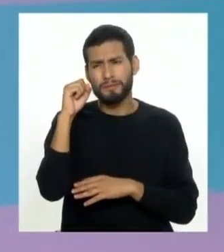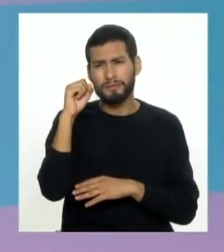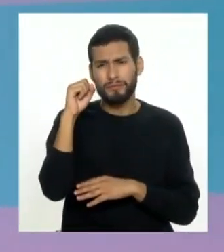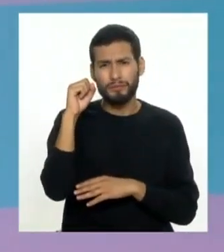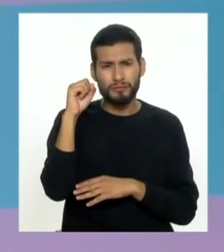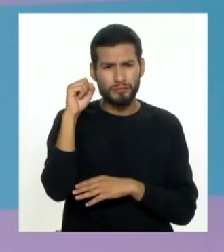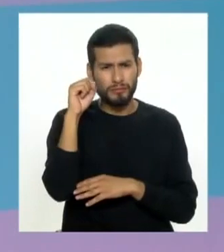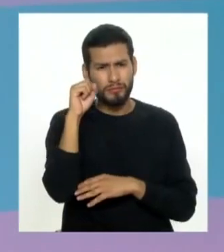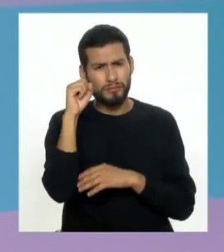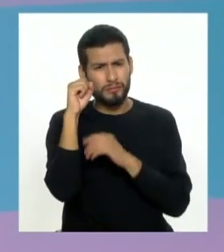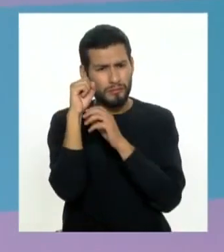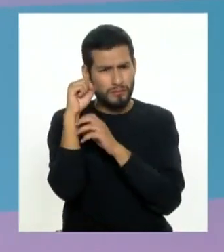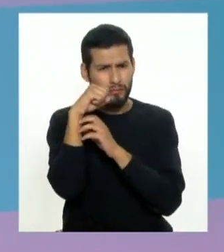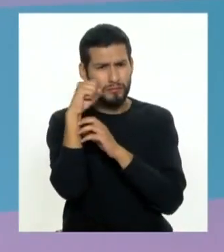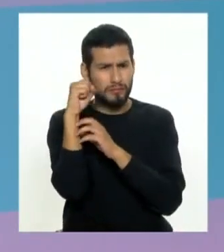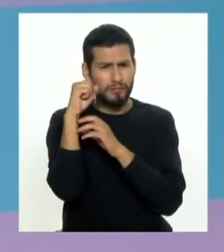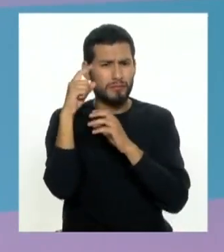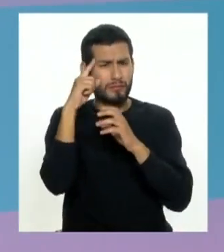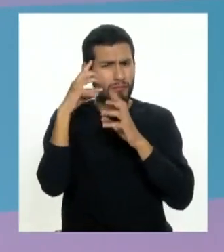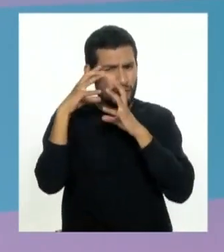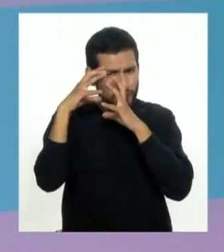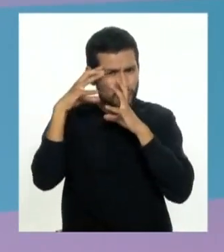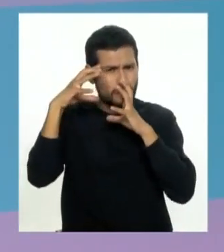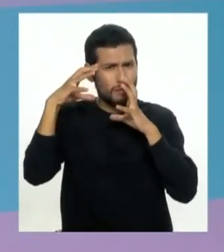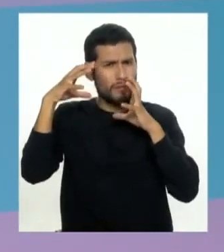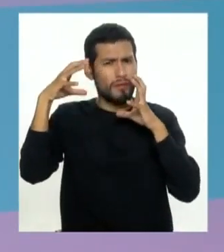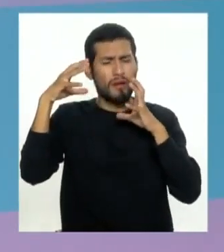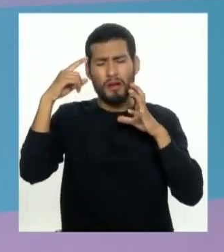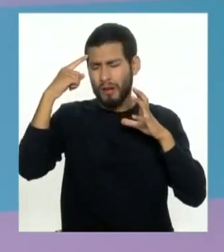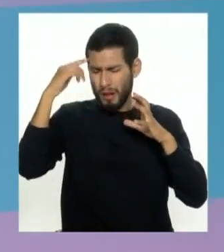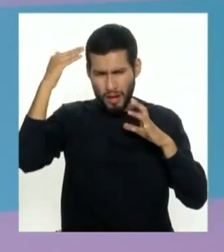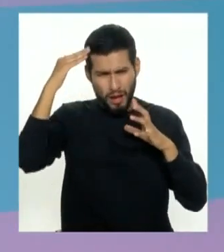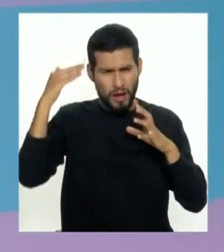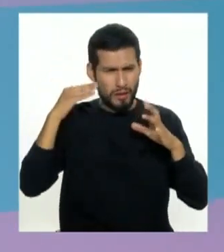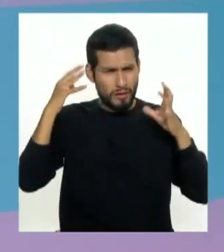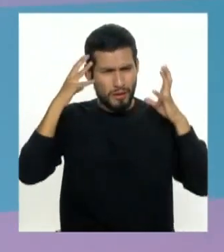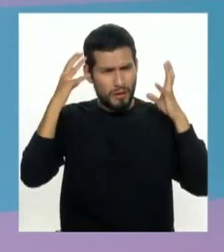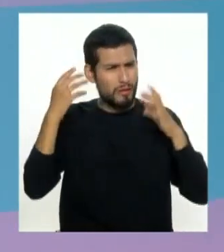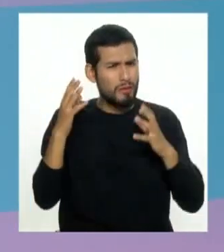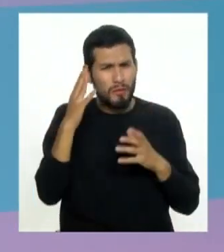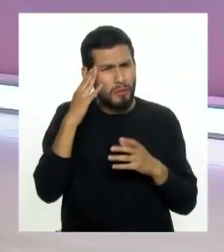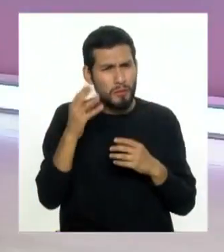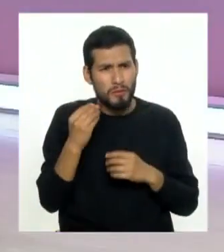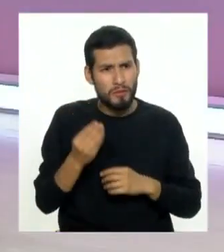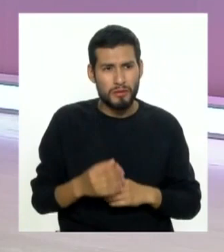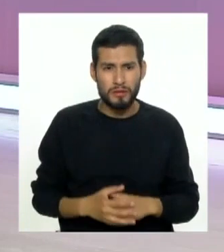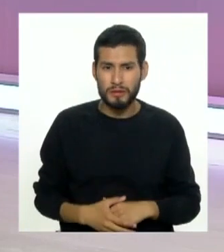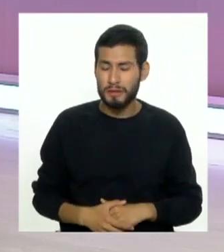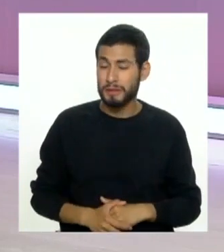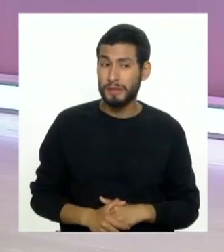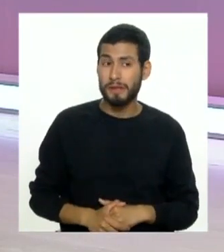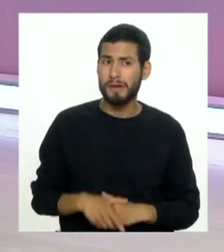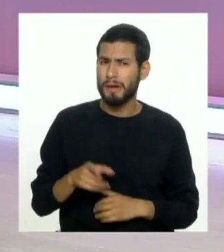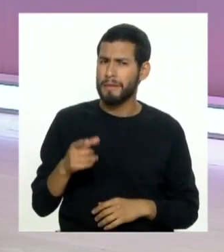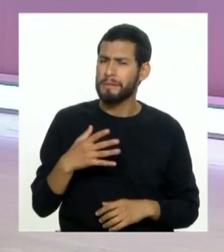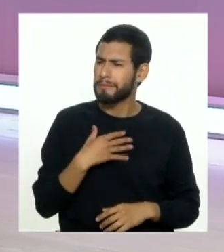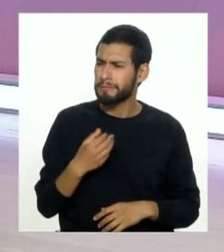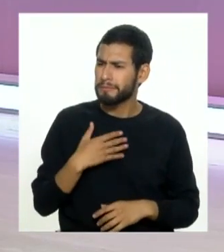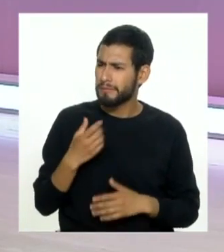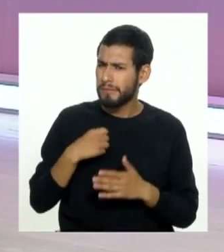está creciendo mucho su cabecita y no sé por qué, doctor. No te escuché muy bien. ¿Cuántos años tiene? A